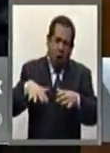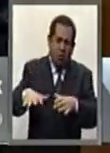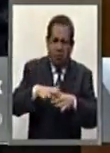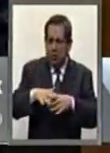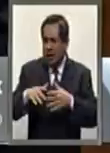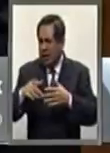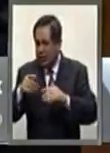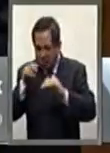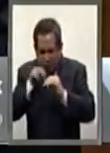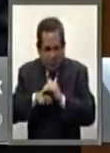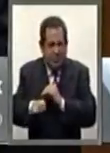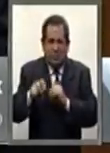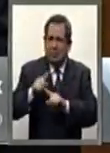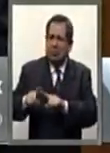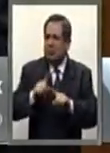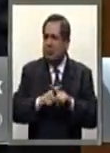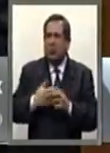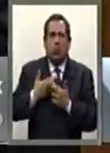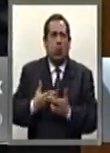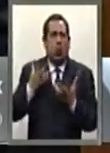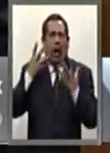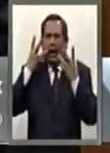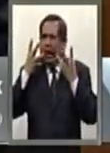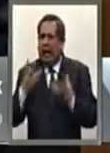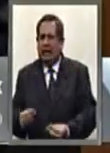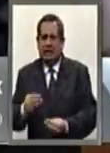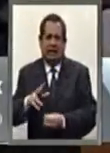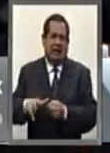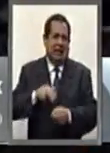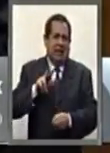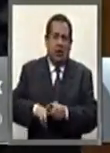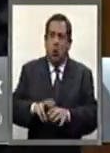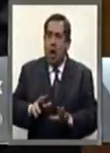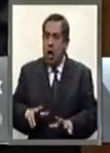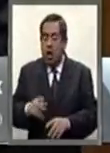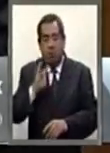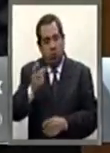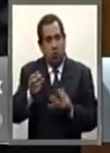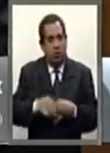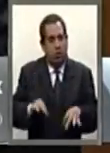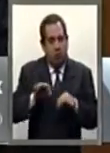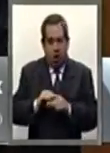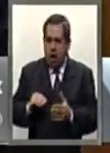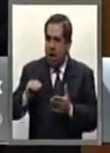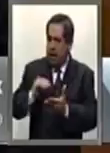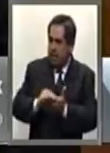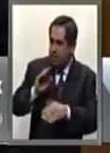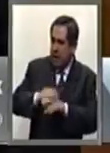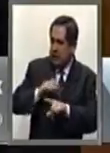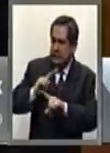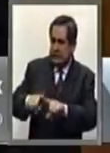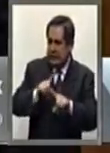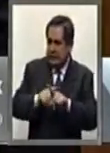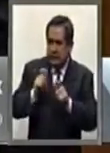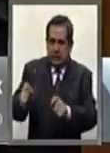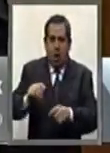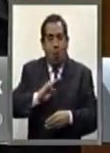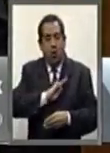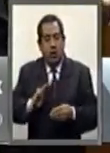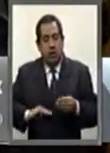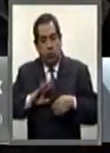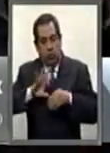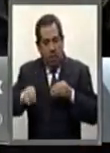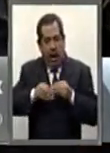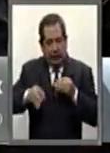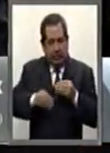puertos, grutas y sus reservas ecológicas, por lo que se vuelve necesario incluir más municipios a este programa.